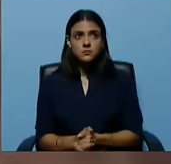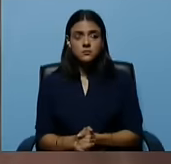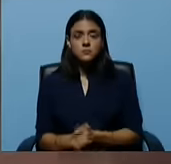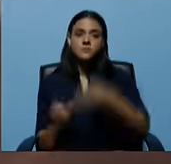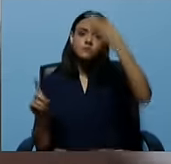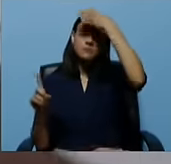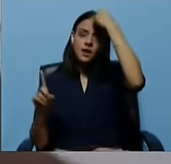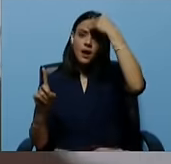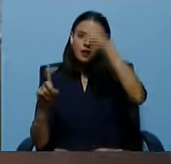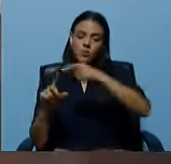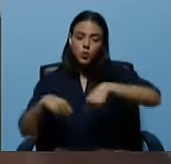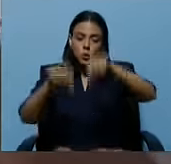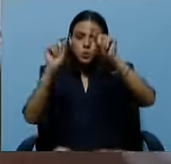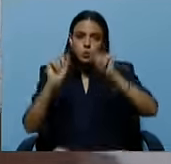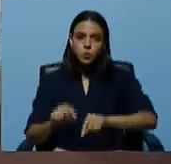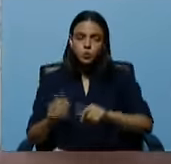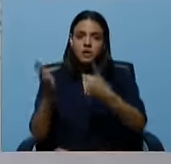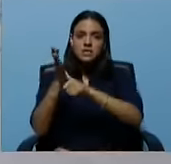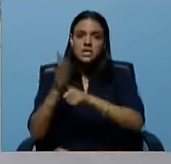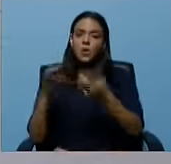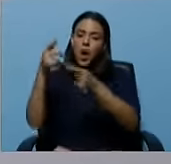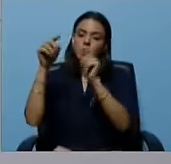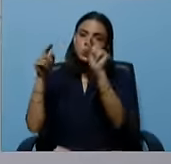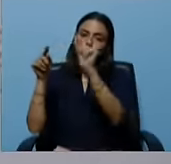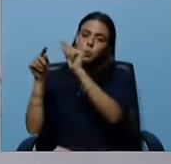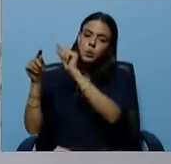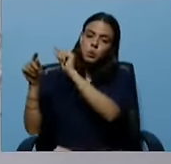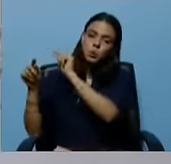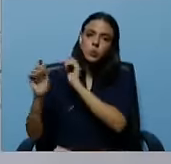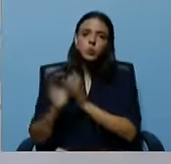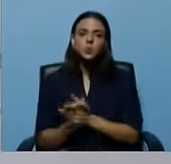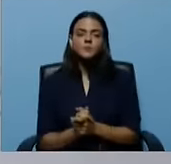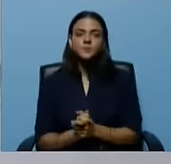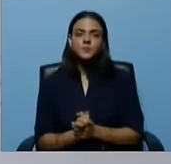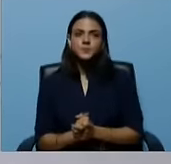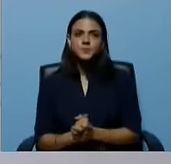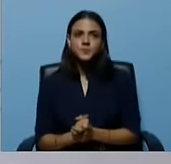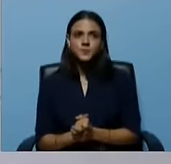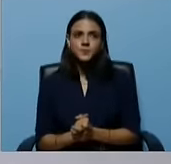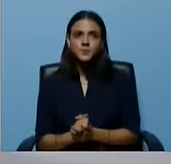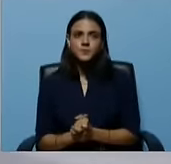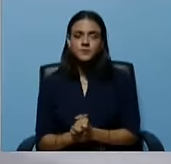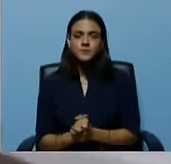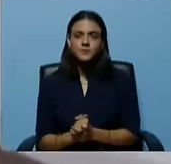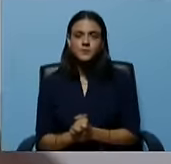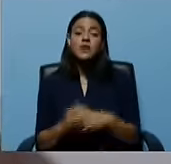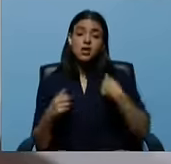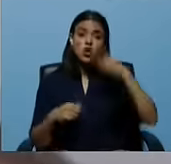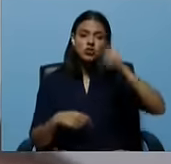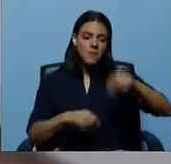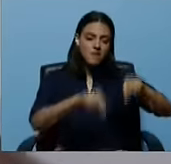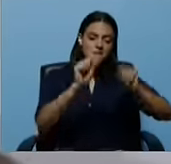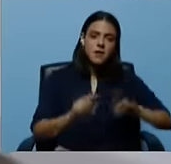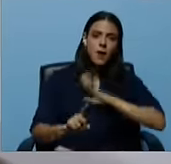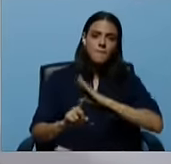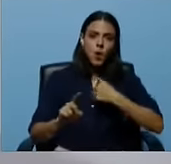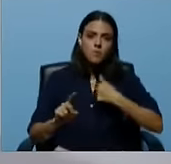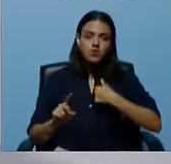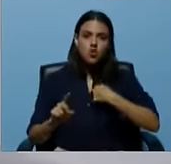Edmundo González Urrutia, cédula de identidad 2.029.003 y mi firma